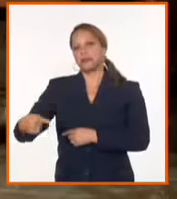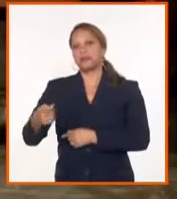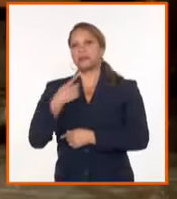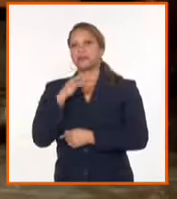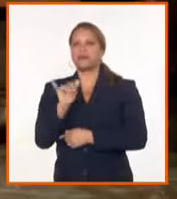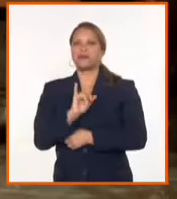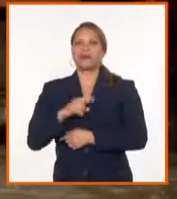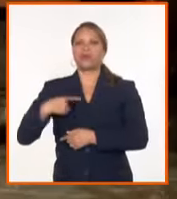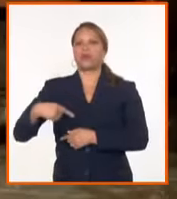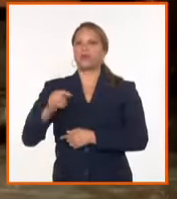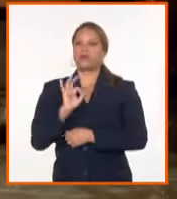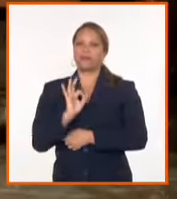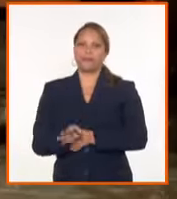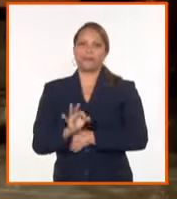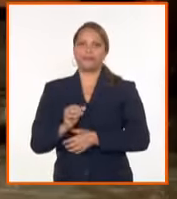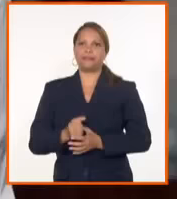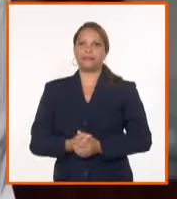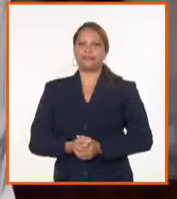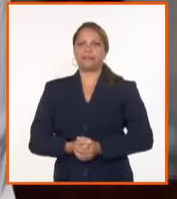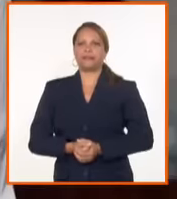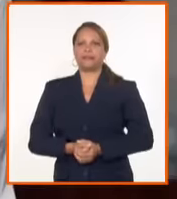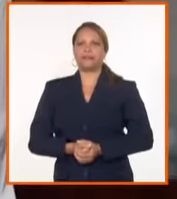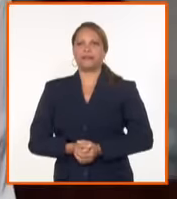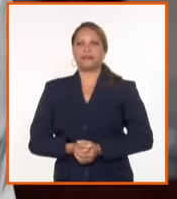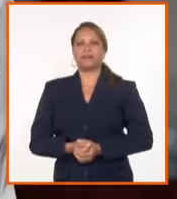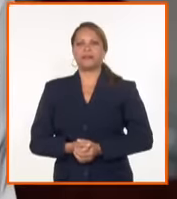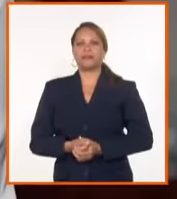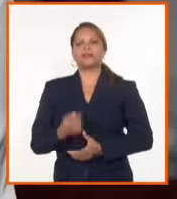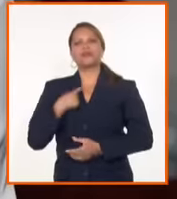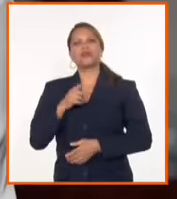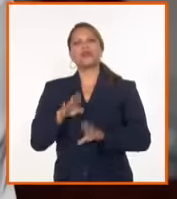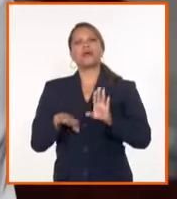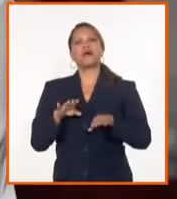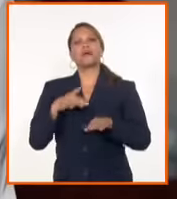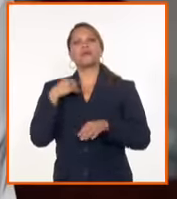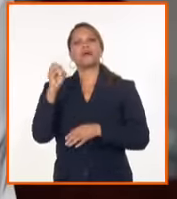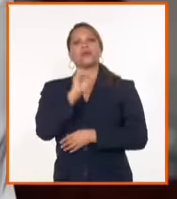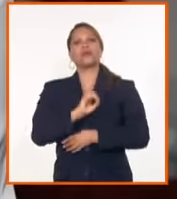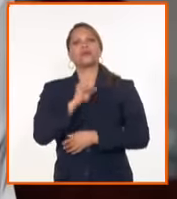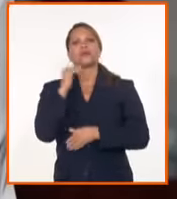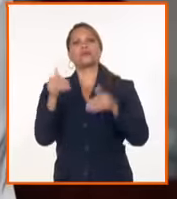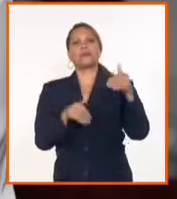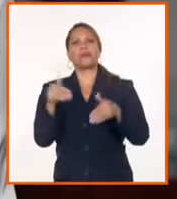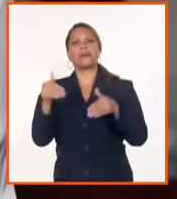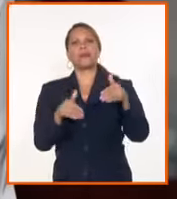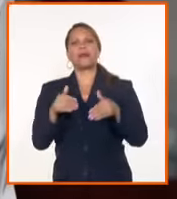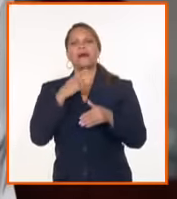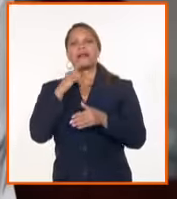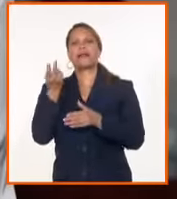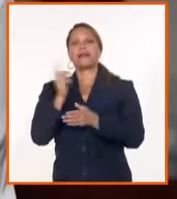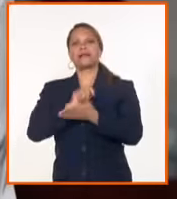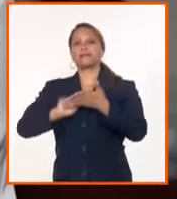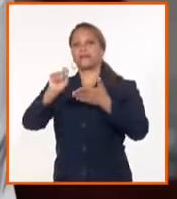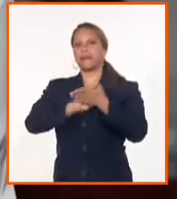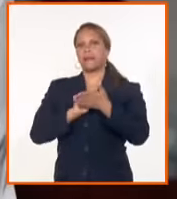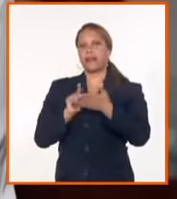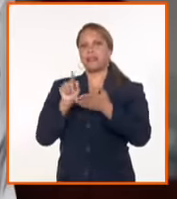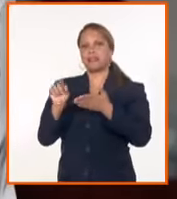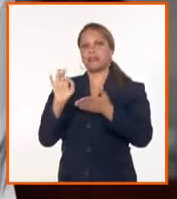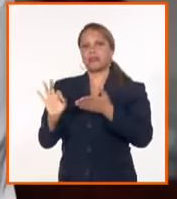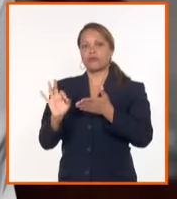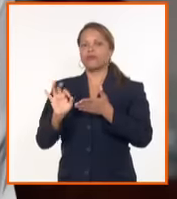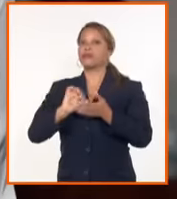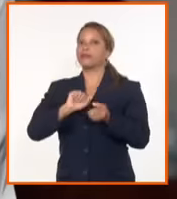llena. No, yo que a veces tengo la oportunidad de participar en su agenda, me parece que está un poquito